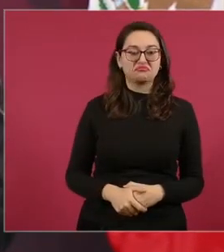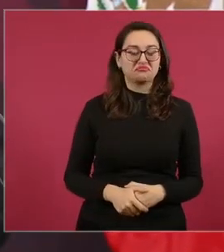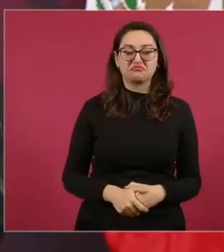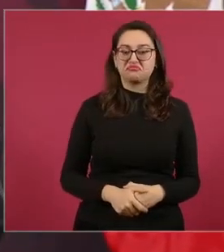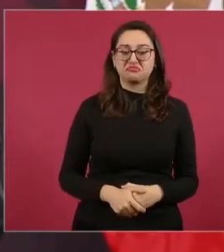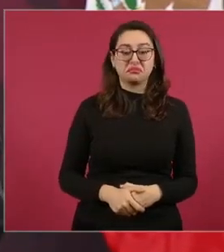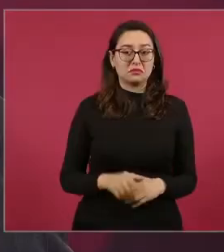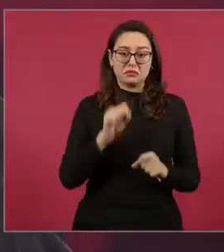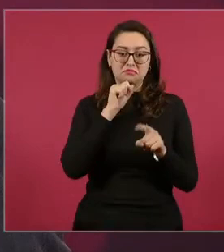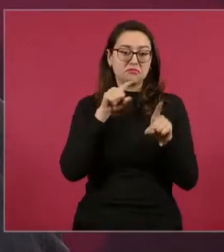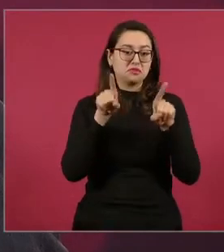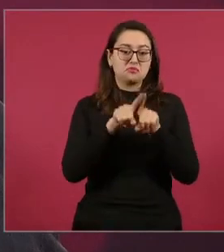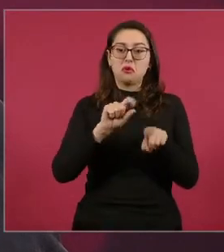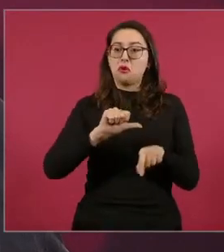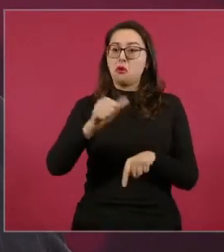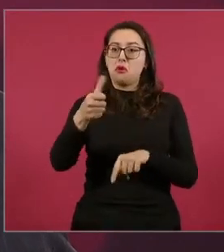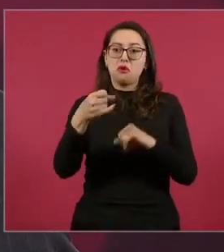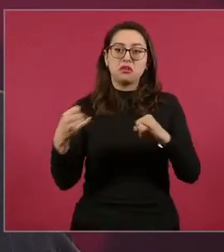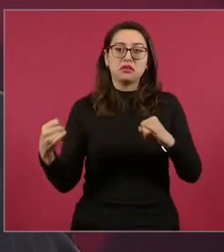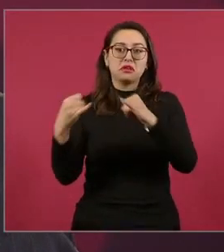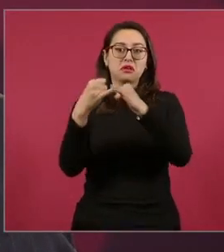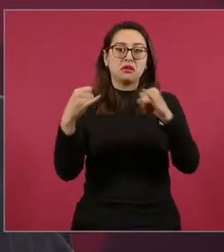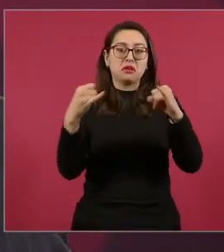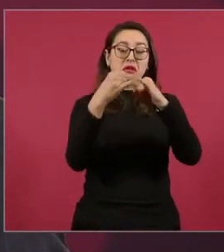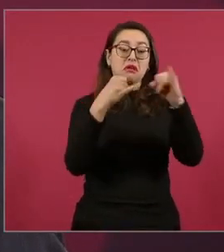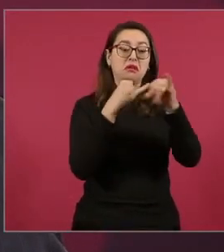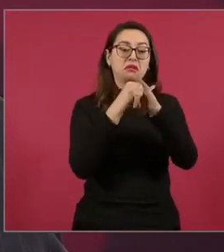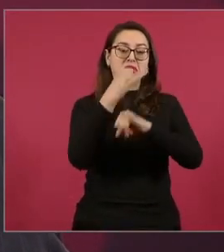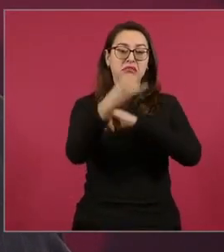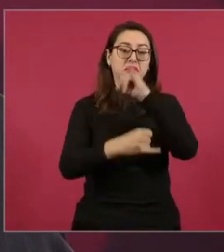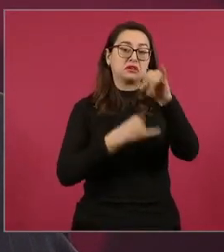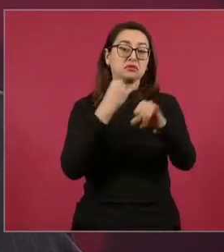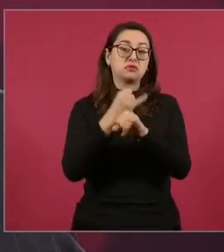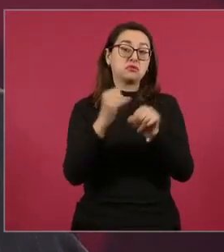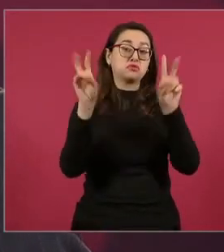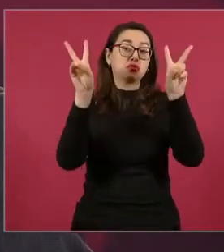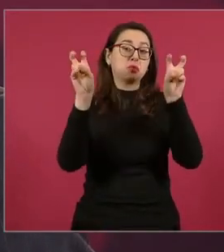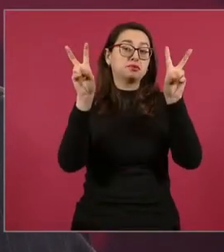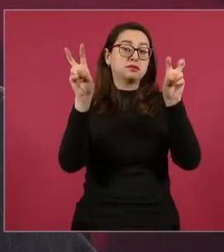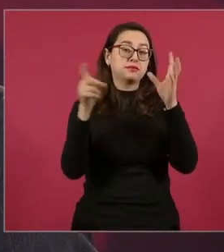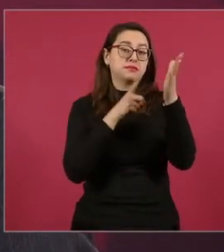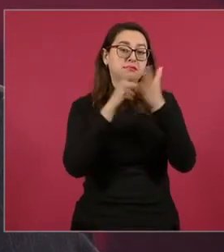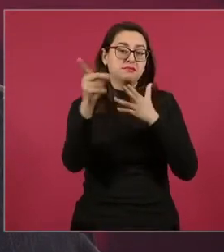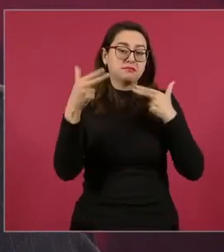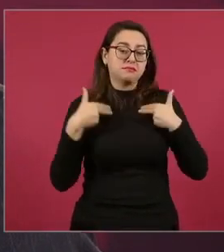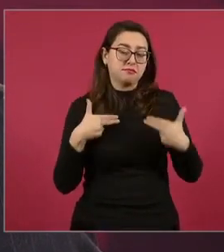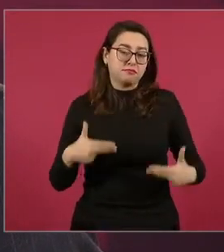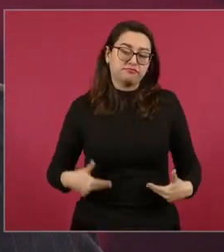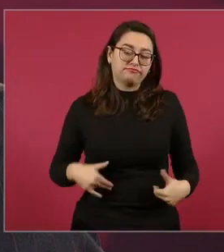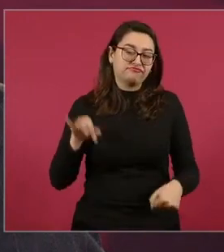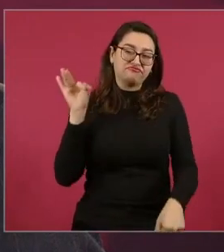como otras organizaciones supuestamente defensoras de derechos humanos.